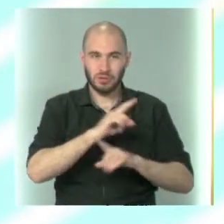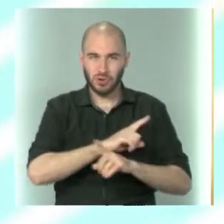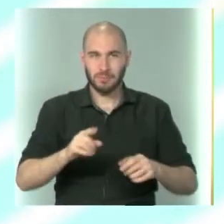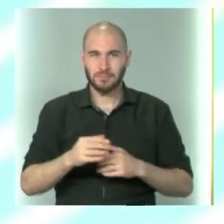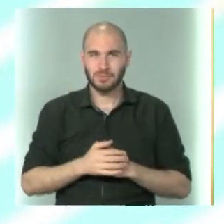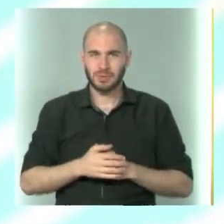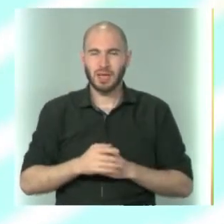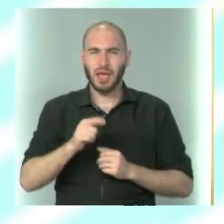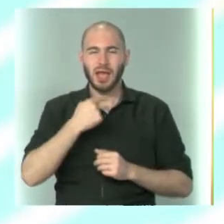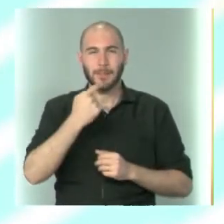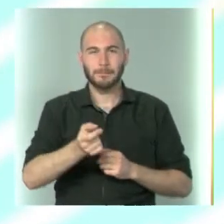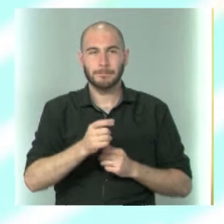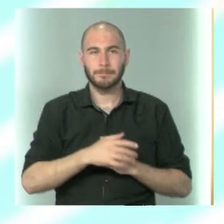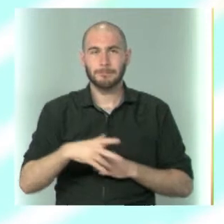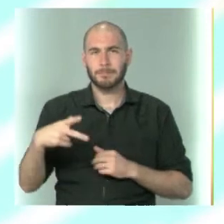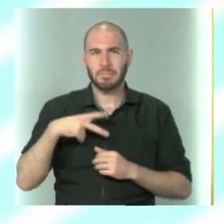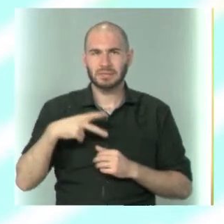cierto? En este caso,